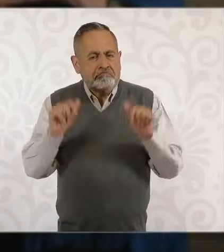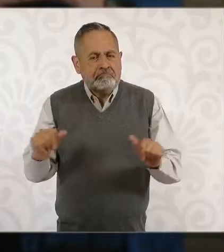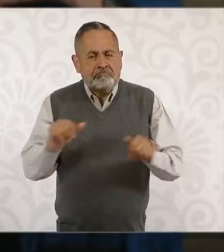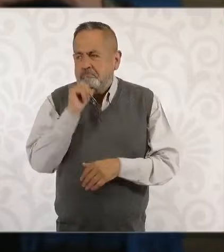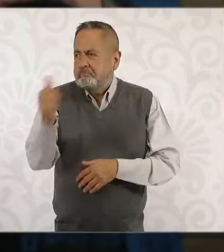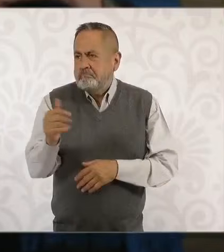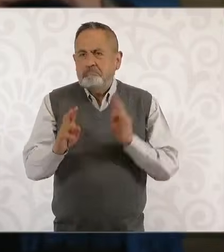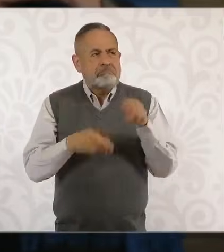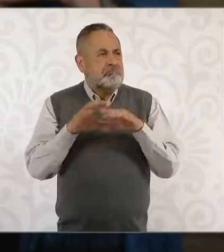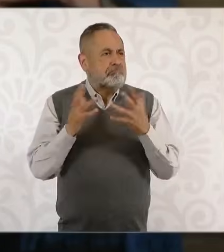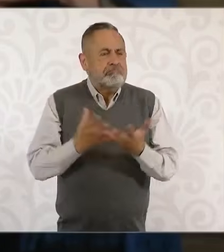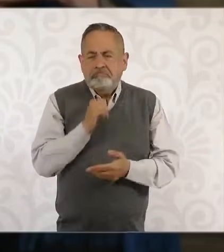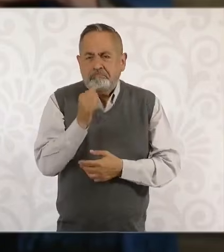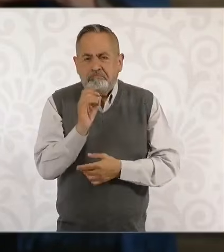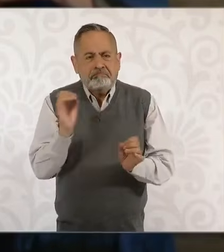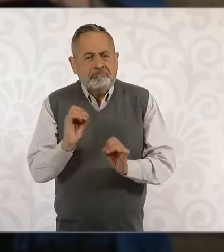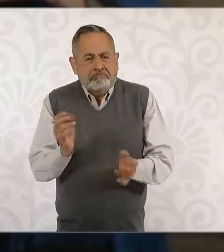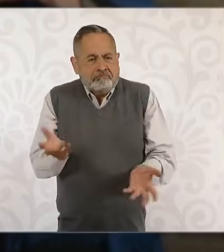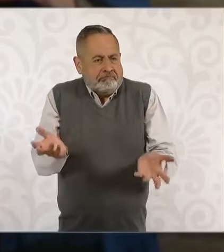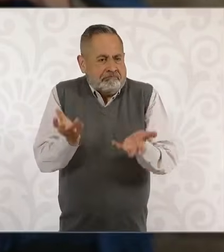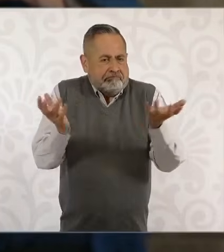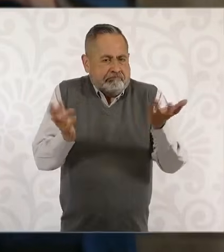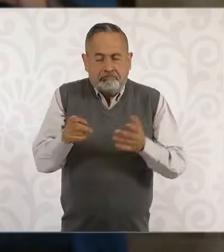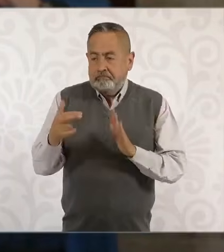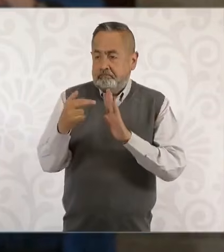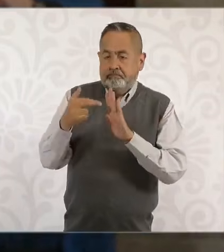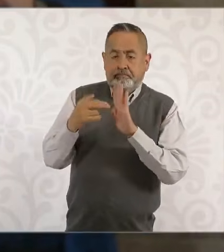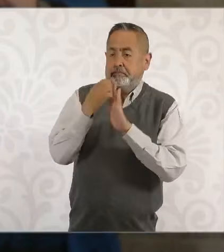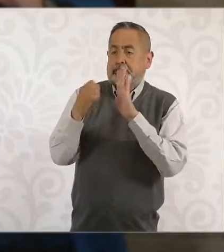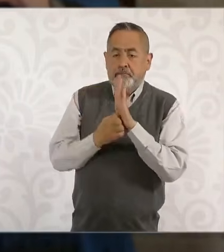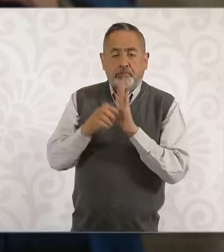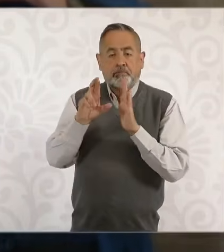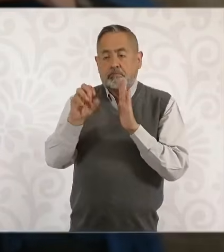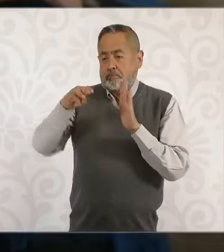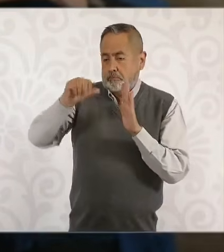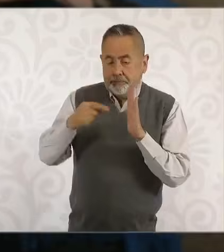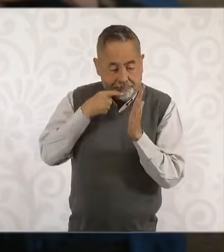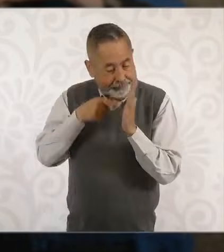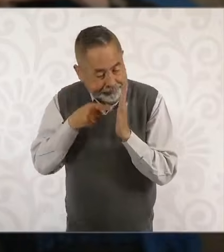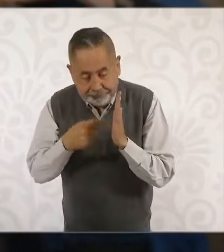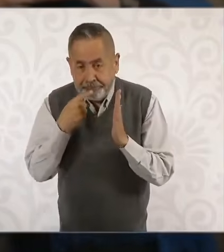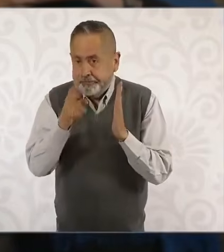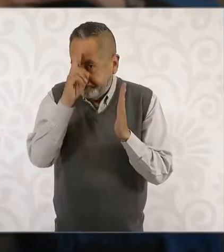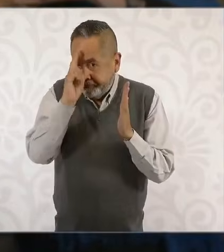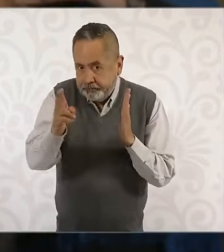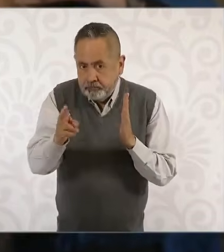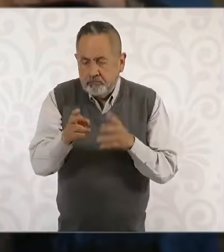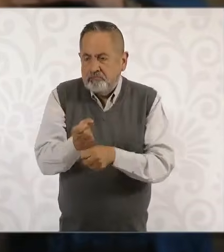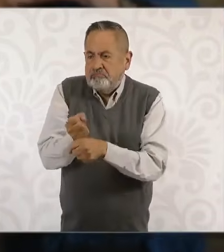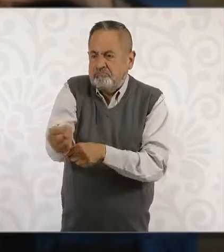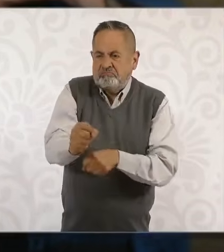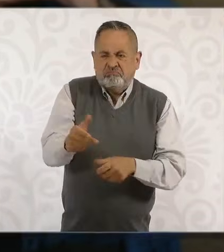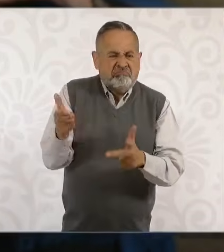este asunto, porque justo en el Estatuto de Roma se habla de la prohibición del exterminio